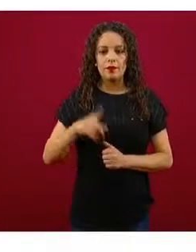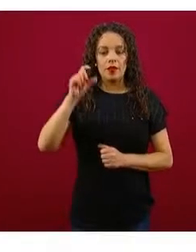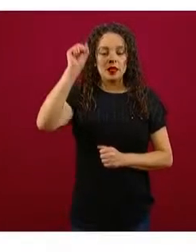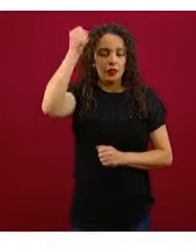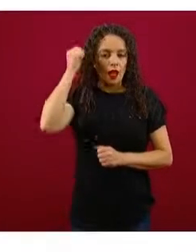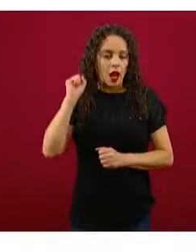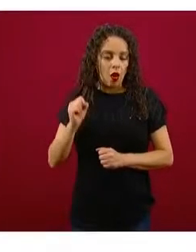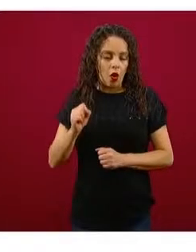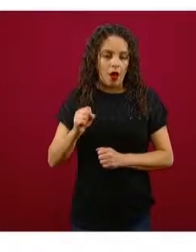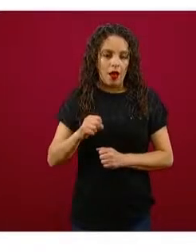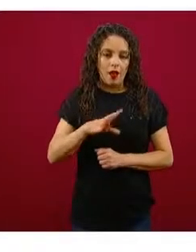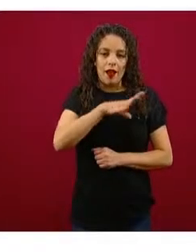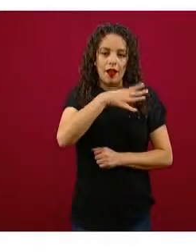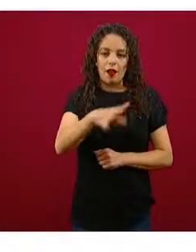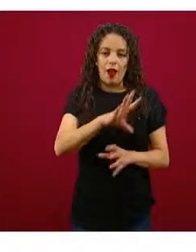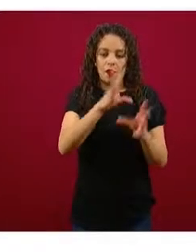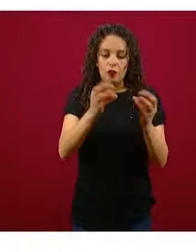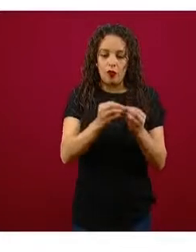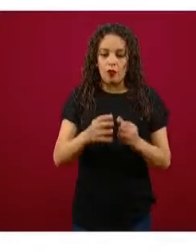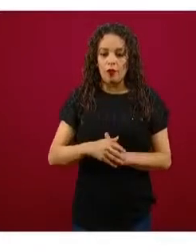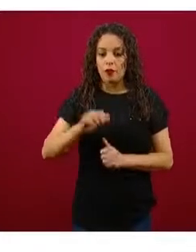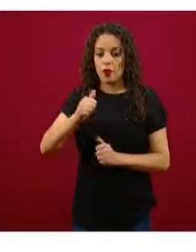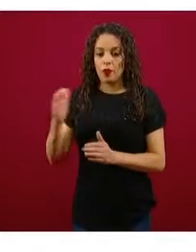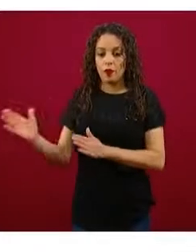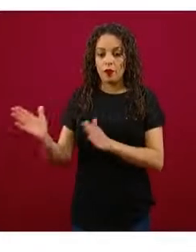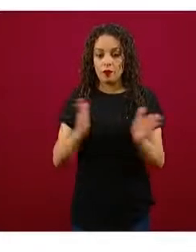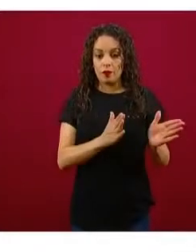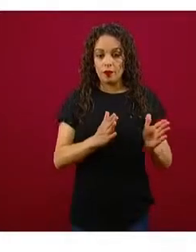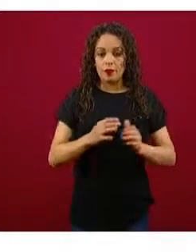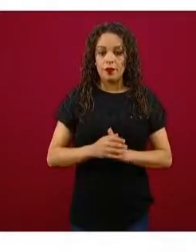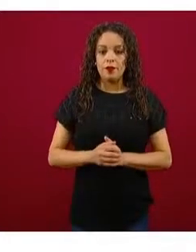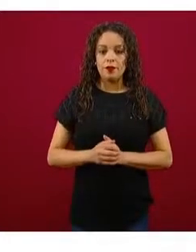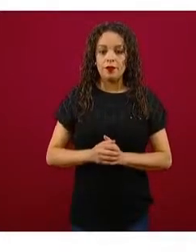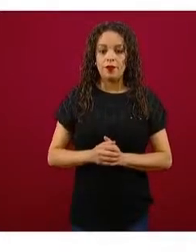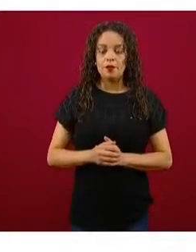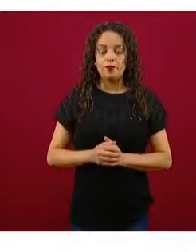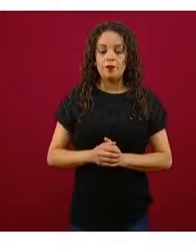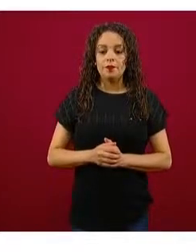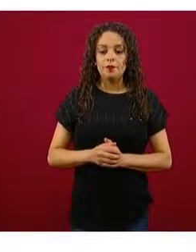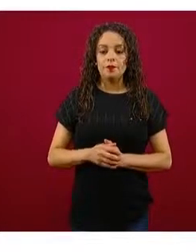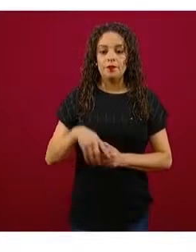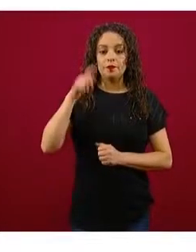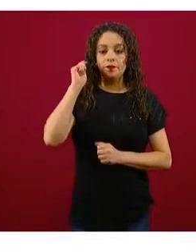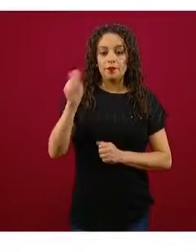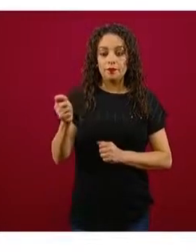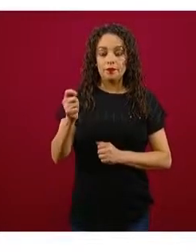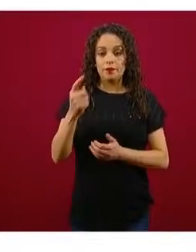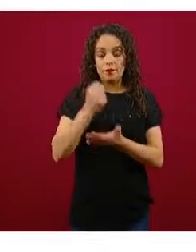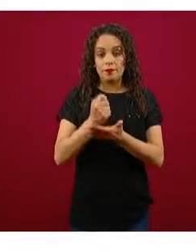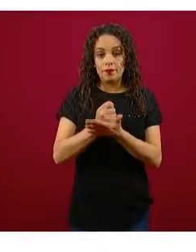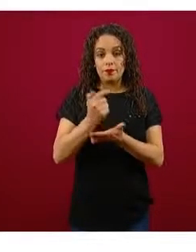general. De terapia intensiva, más retador, llegó gruesamente a